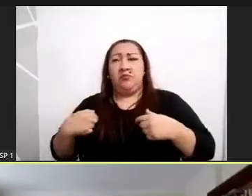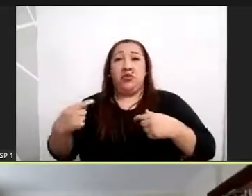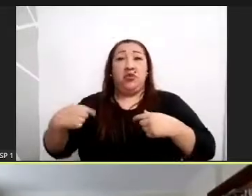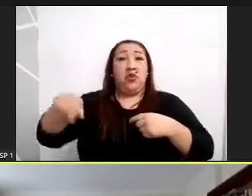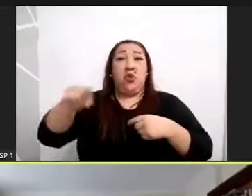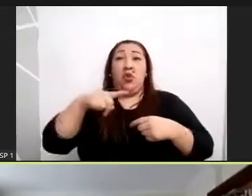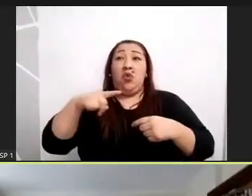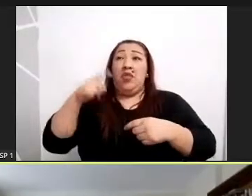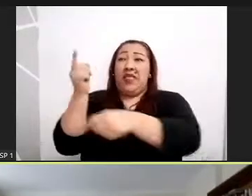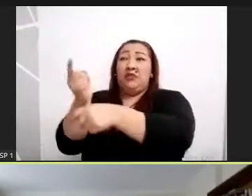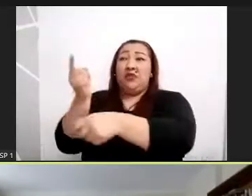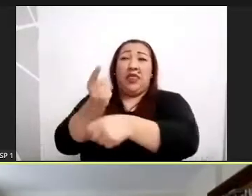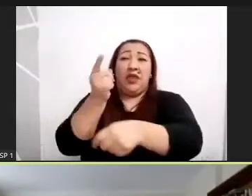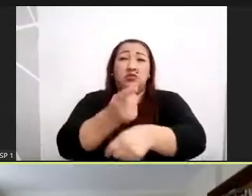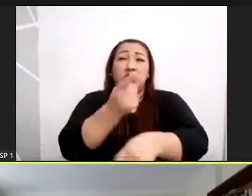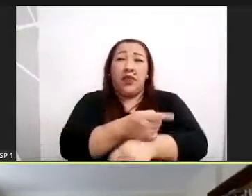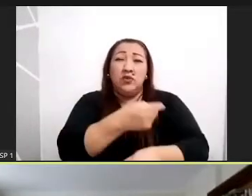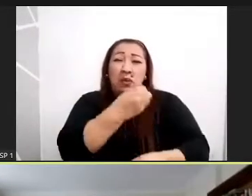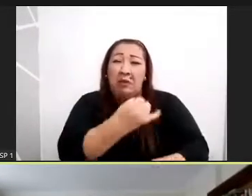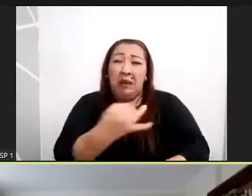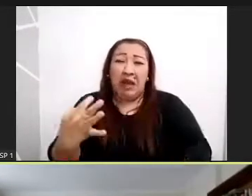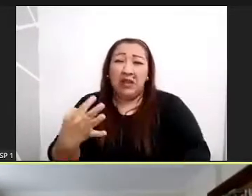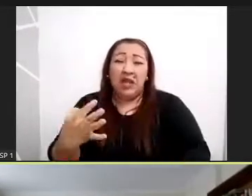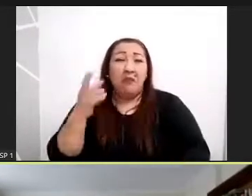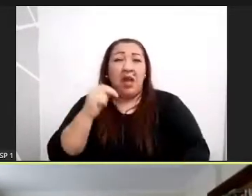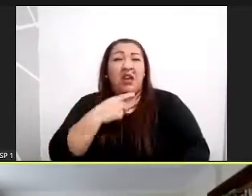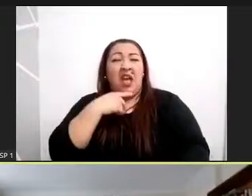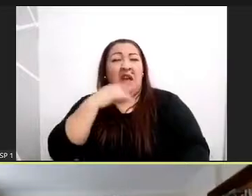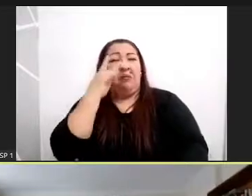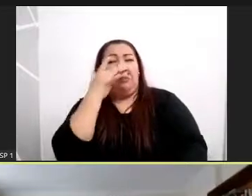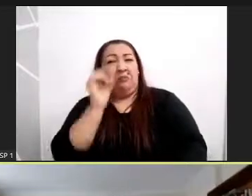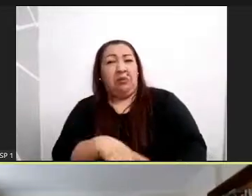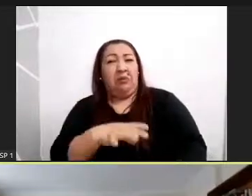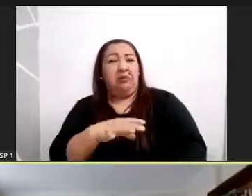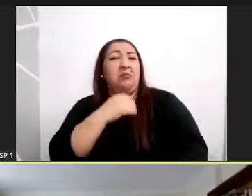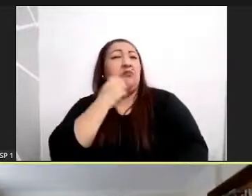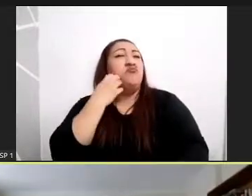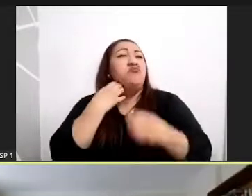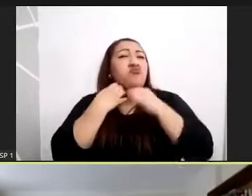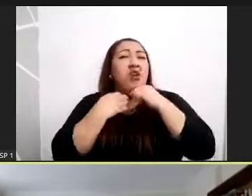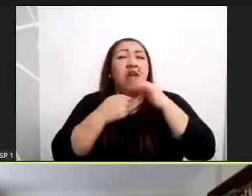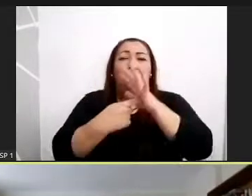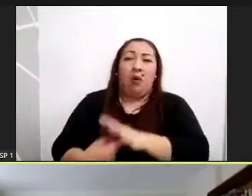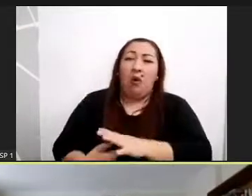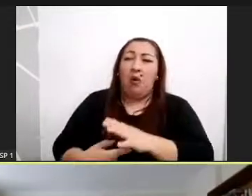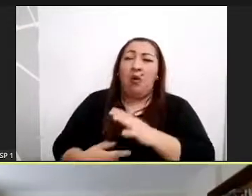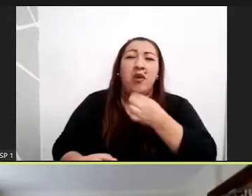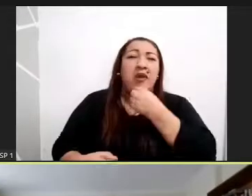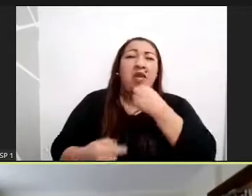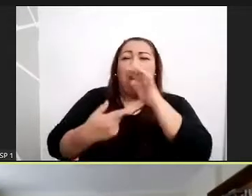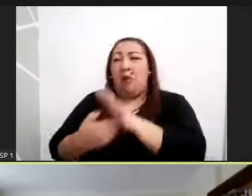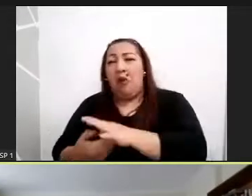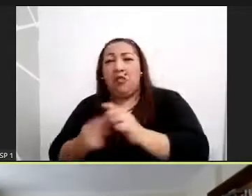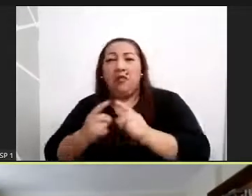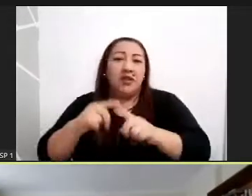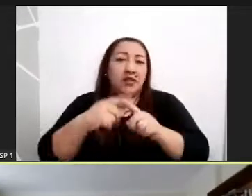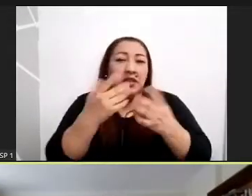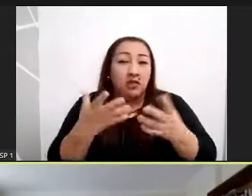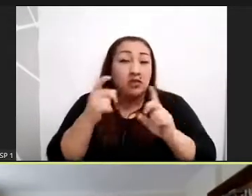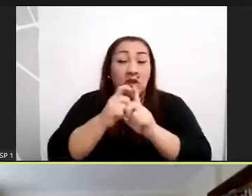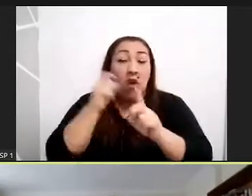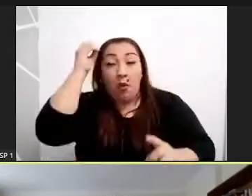mismos, además de expresiones sexistas, misóginos, homofóbicos. Pero con todo esto me atrevo a decir que